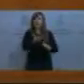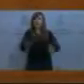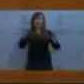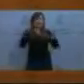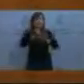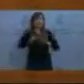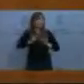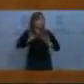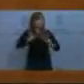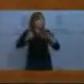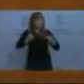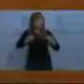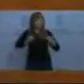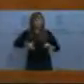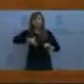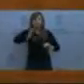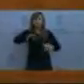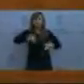ahí tomando copas en Madrid.